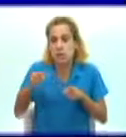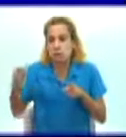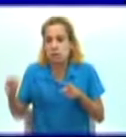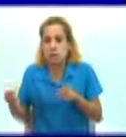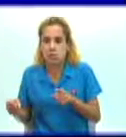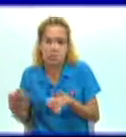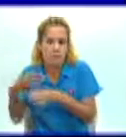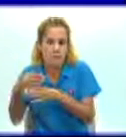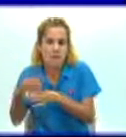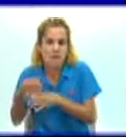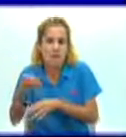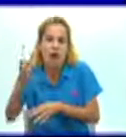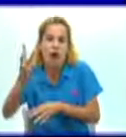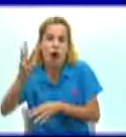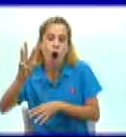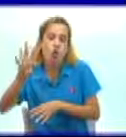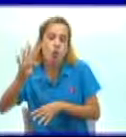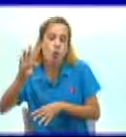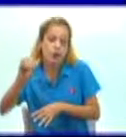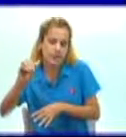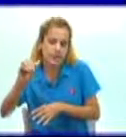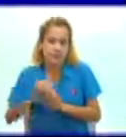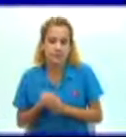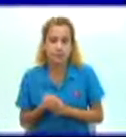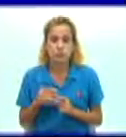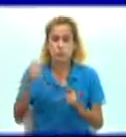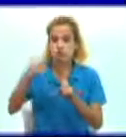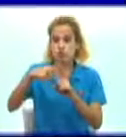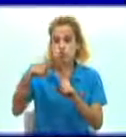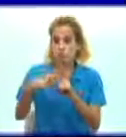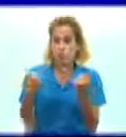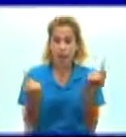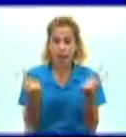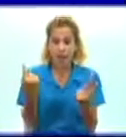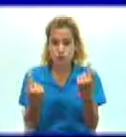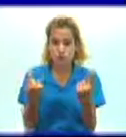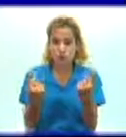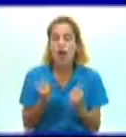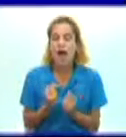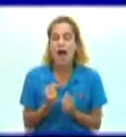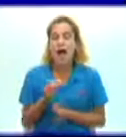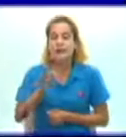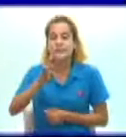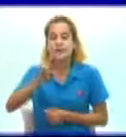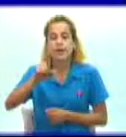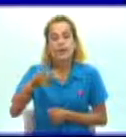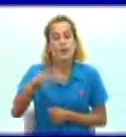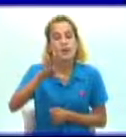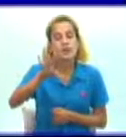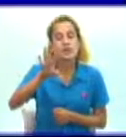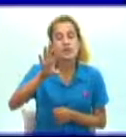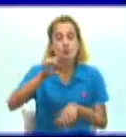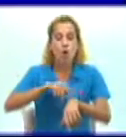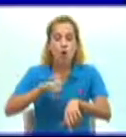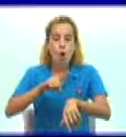son 40 kilómetros. Si yo adiciono, obtengo que en 3,5 horas él